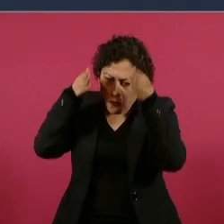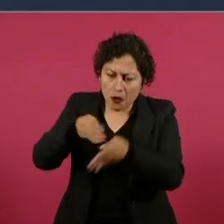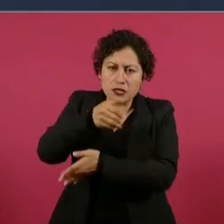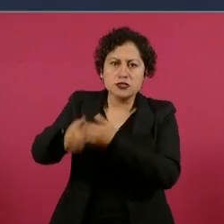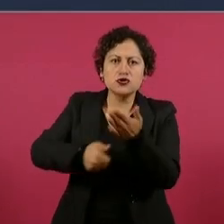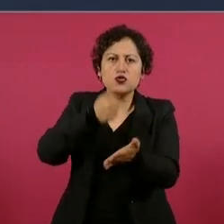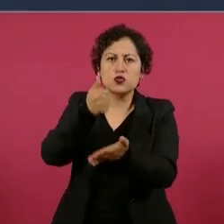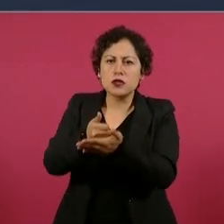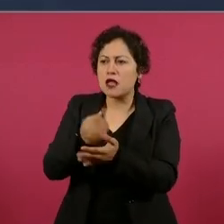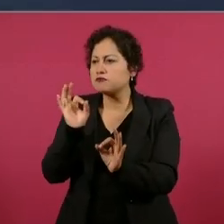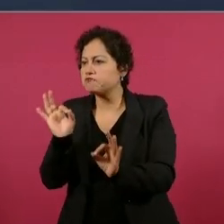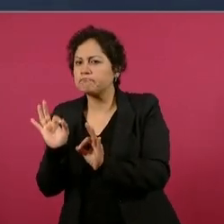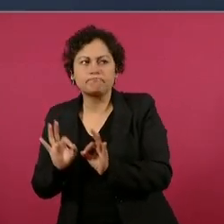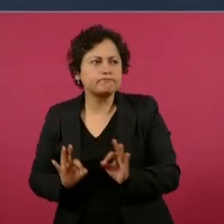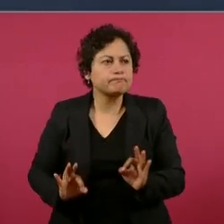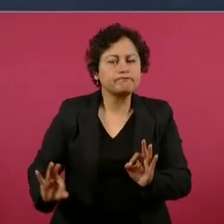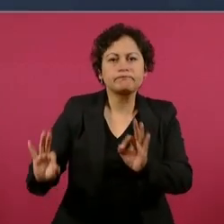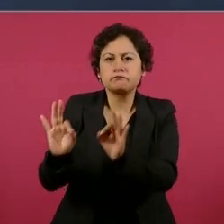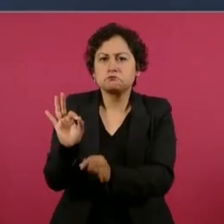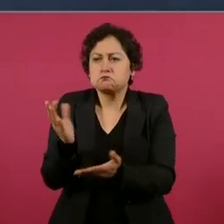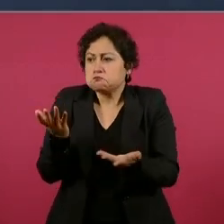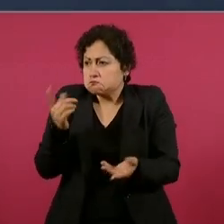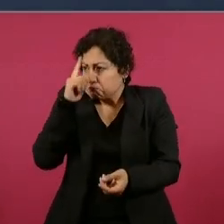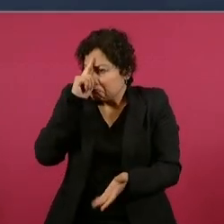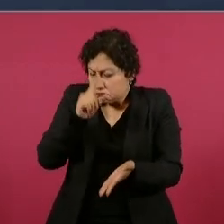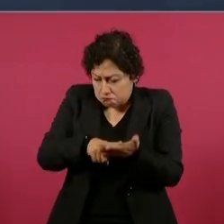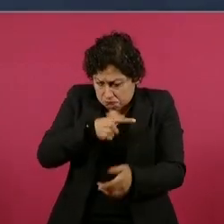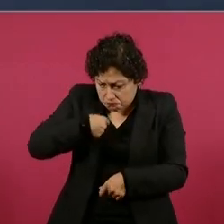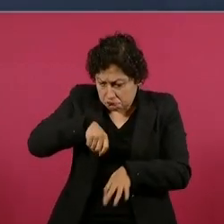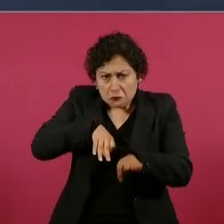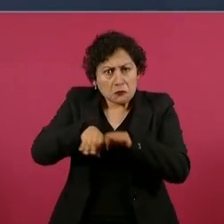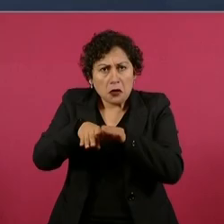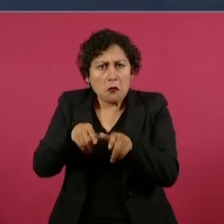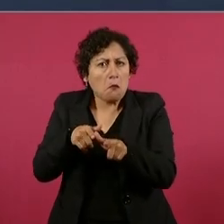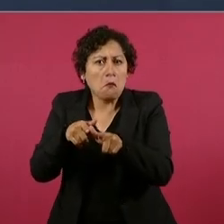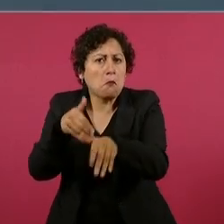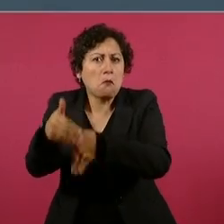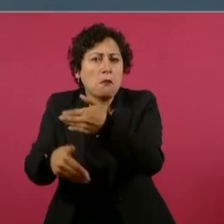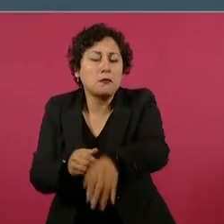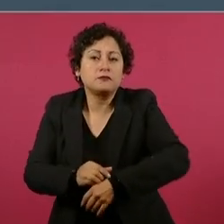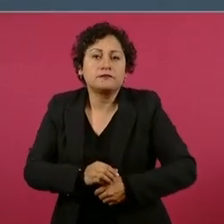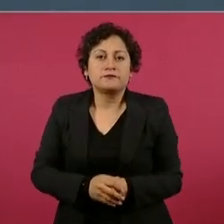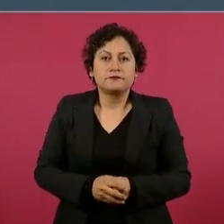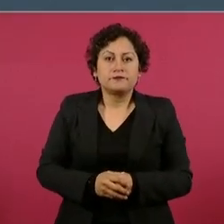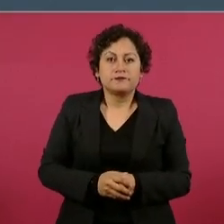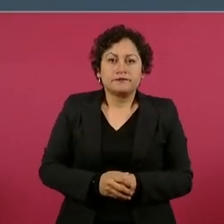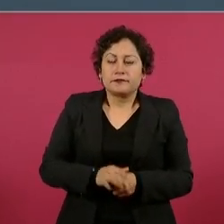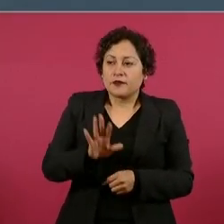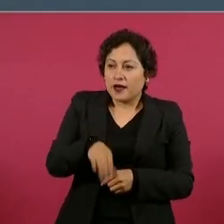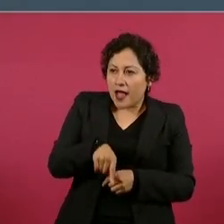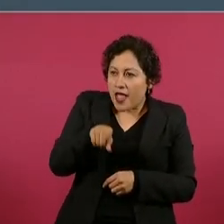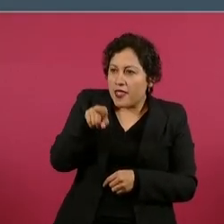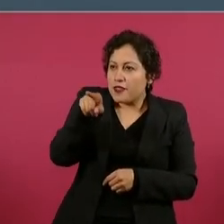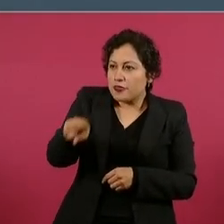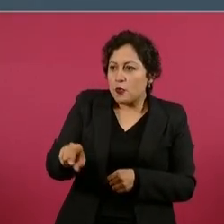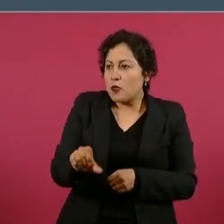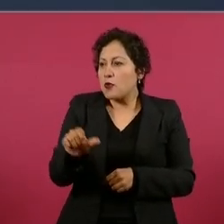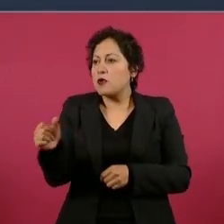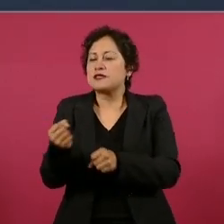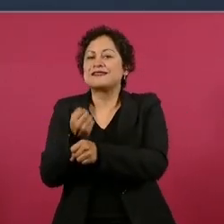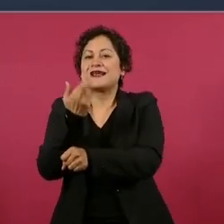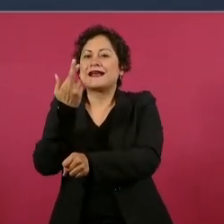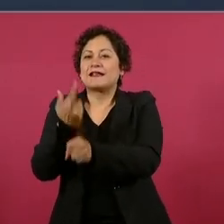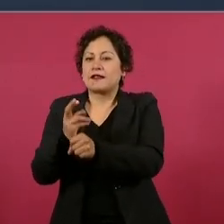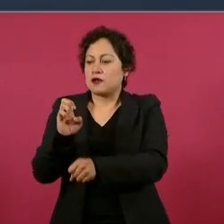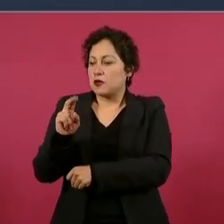para el bien de la ciudad y creo que lo estamos haciendo bien y vamos a seguir trabajando. ¿Tienes plena confianza en tu secretario general de gobierno, Alejandro